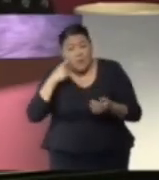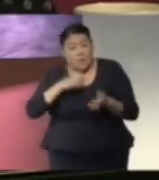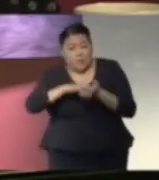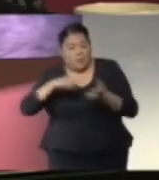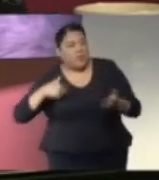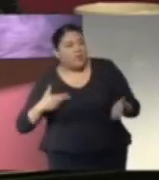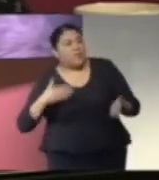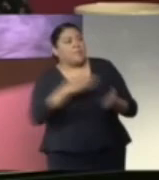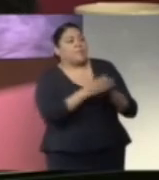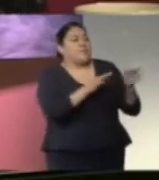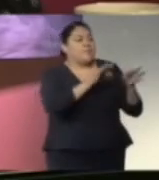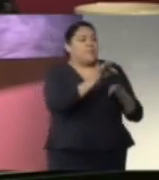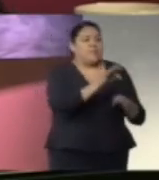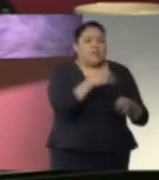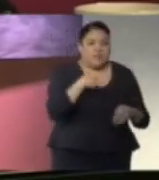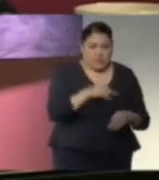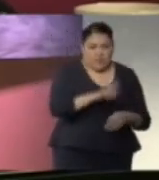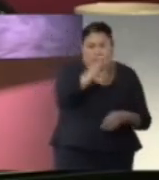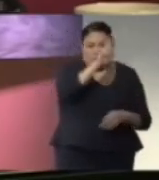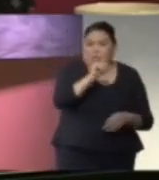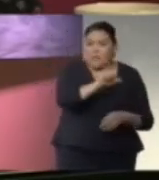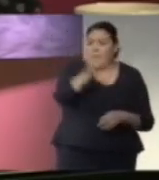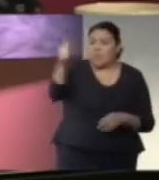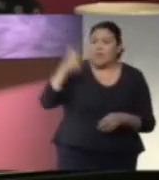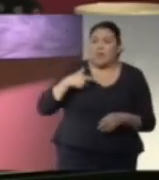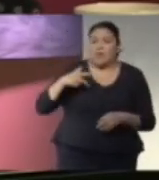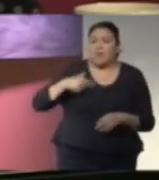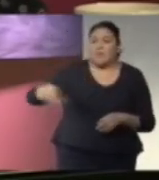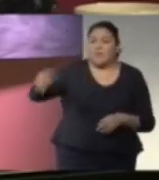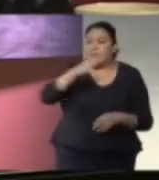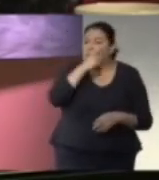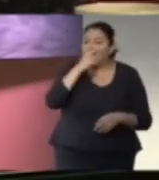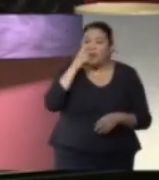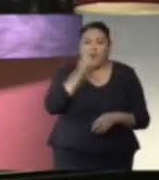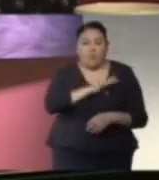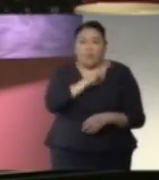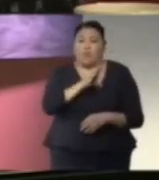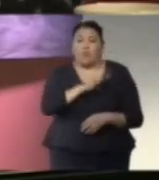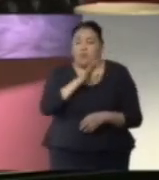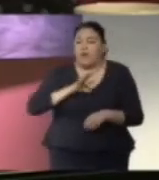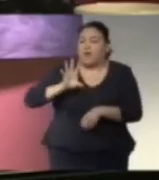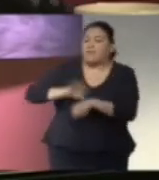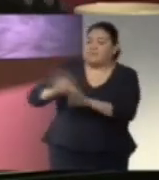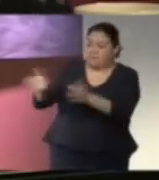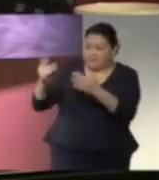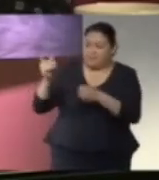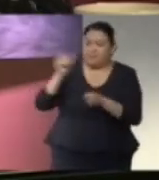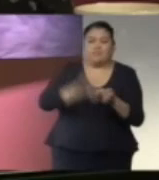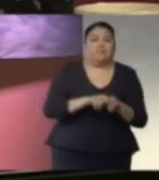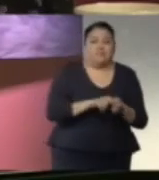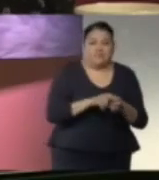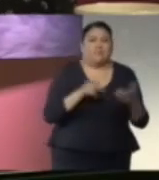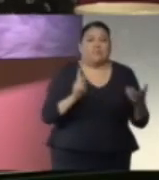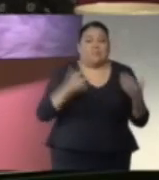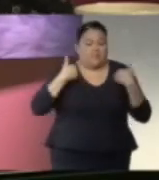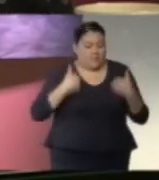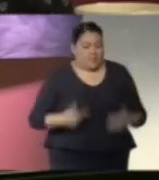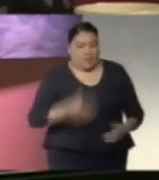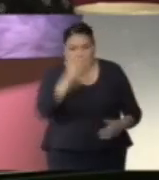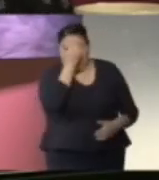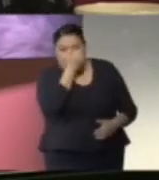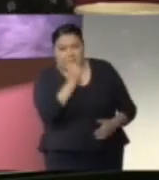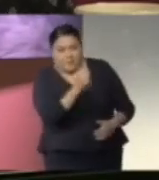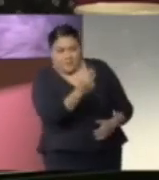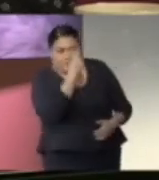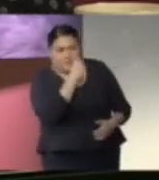buscar un trabajo y le dieron preferencia a una persona que tenía los ojos claros, a lo mejor, ¿sí? Sin pensar en las capacidades que yo tengo, en las